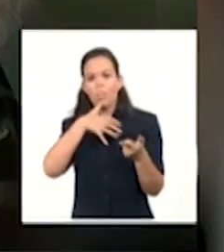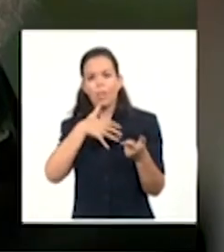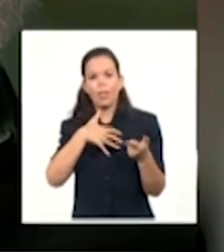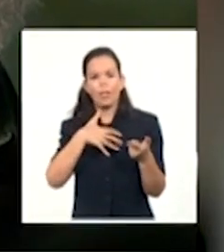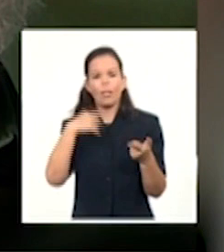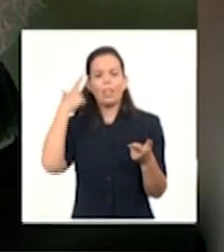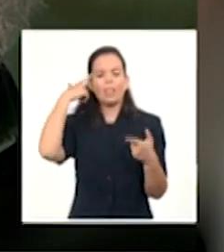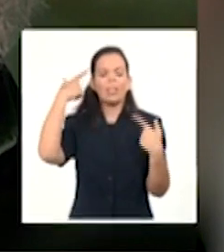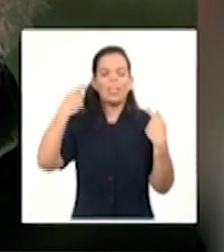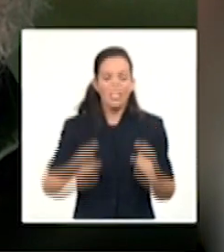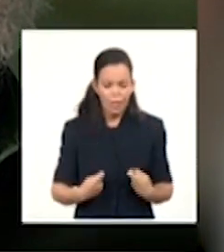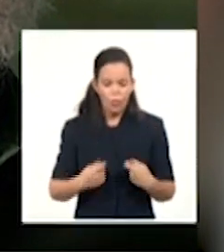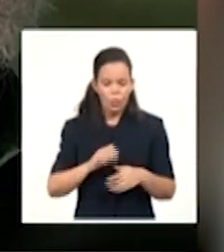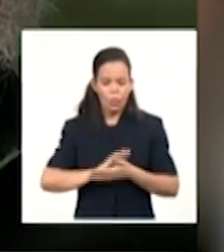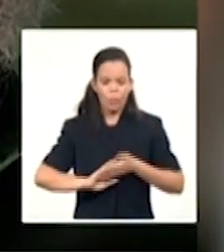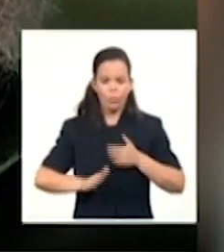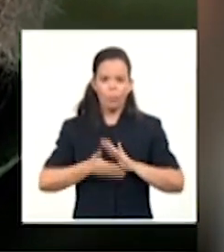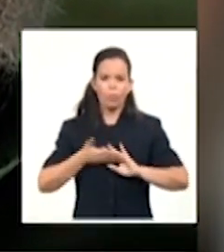momento.